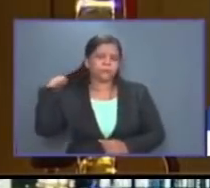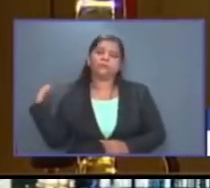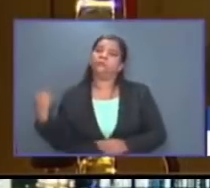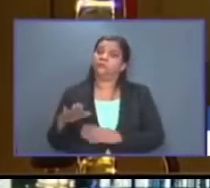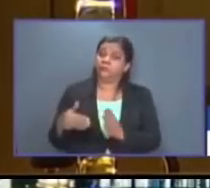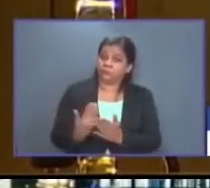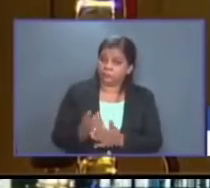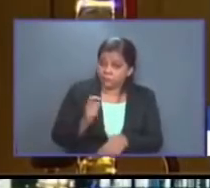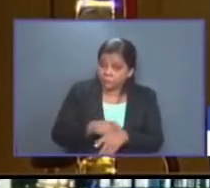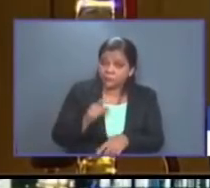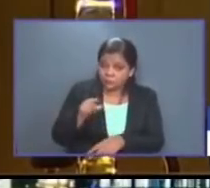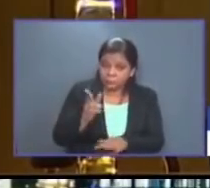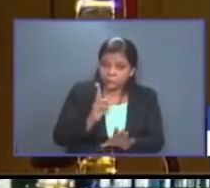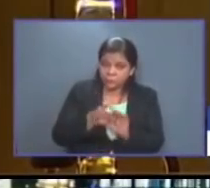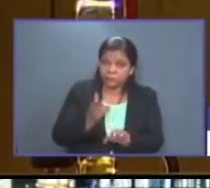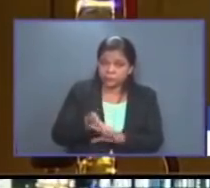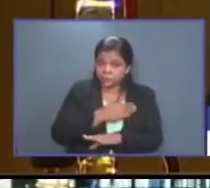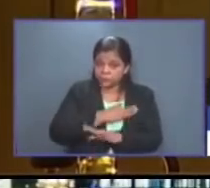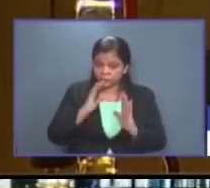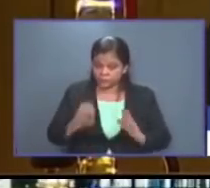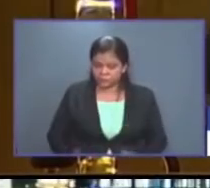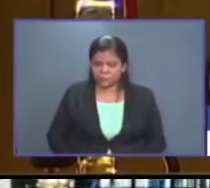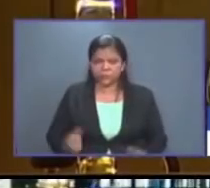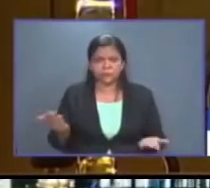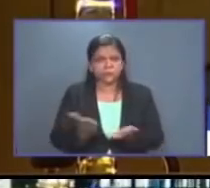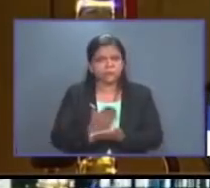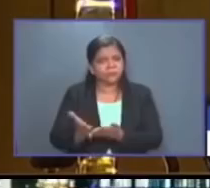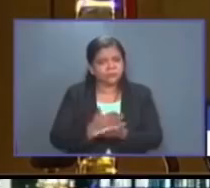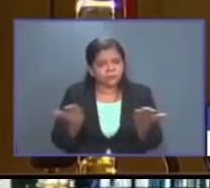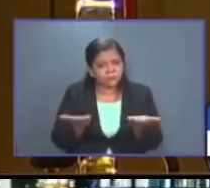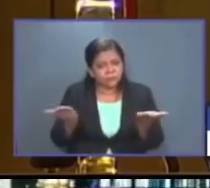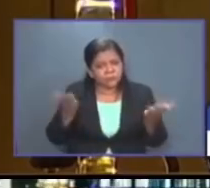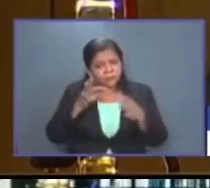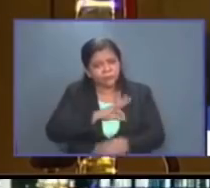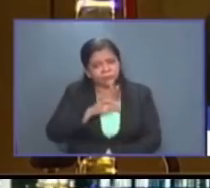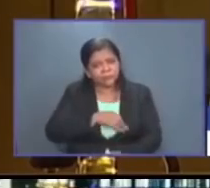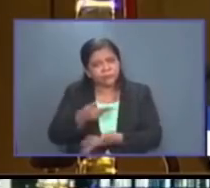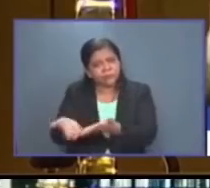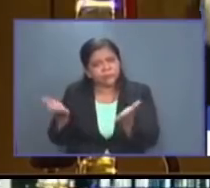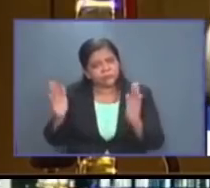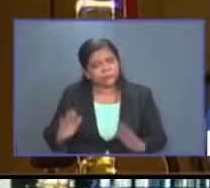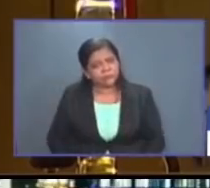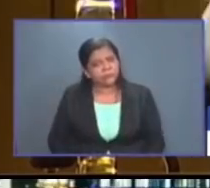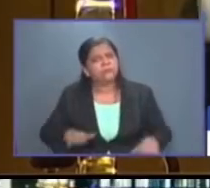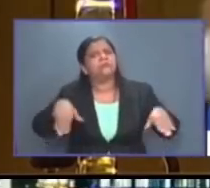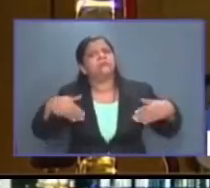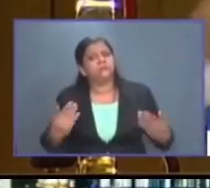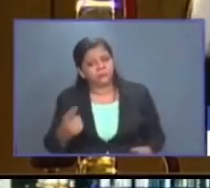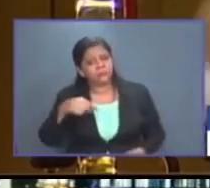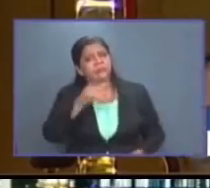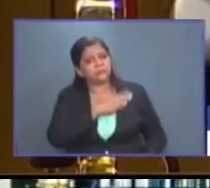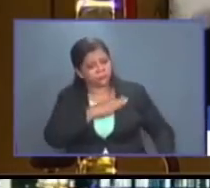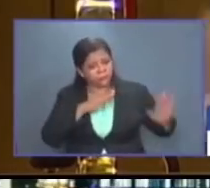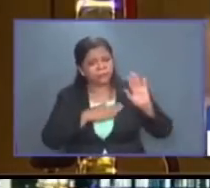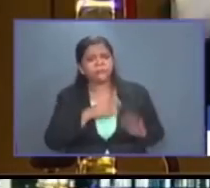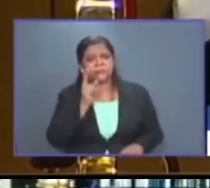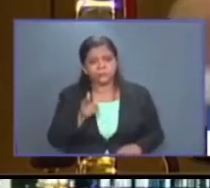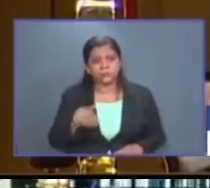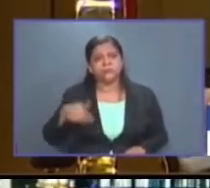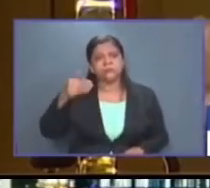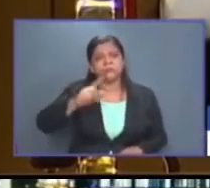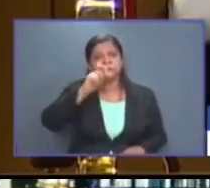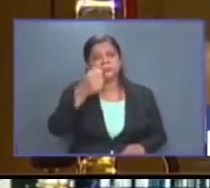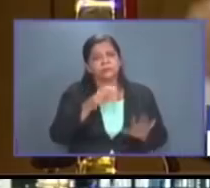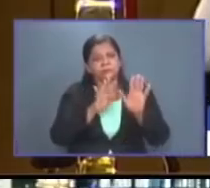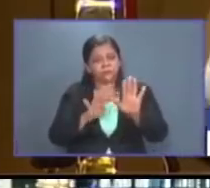para abrir todos los portones de los cuarteles para abrir todos los escritorios y todas las gavetas abrir la ve y decirles señores aquí